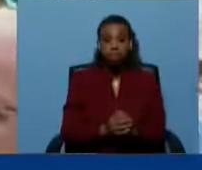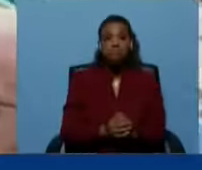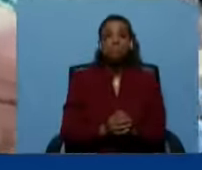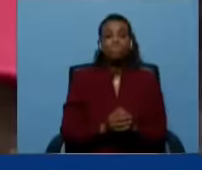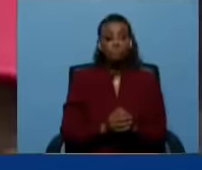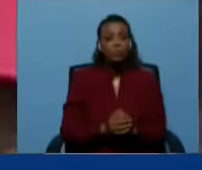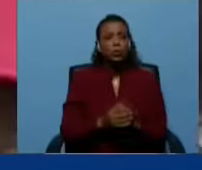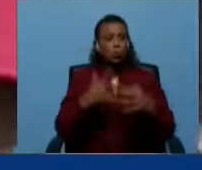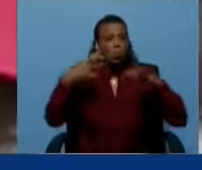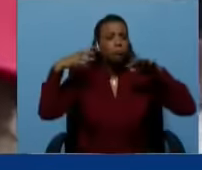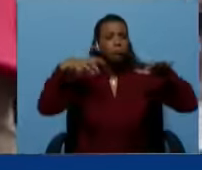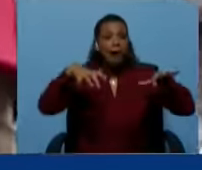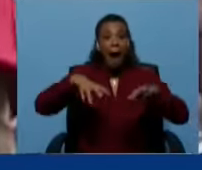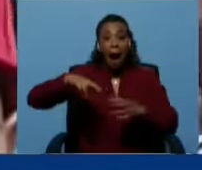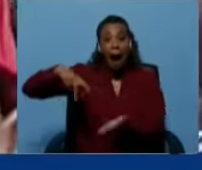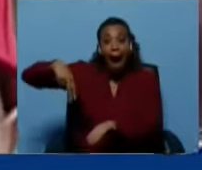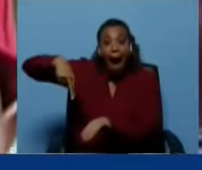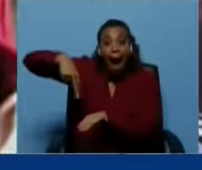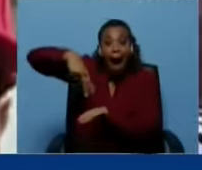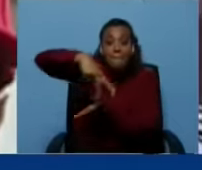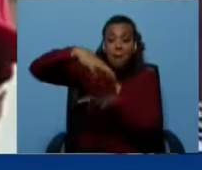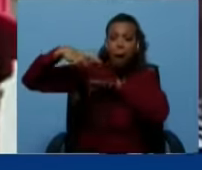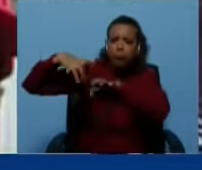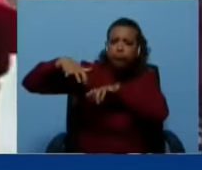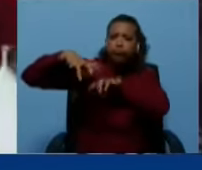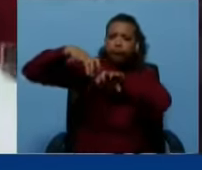donde marcharon a pie